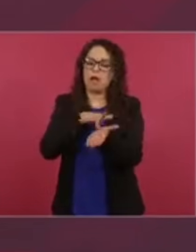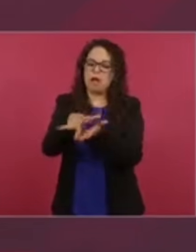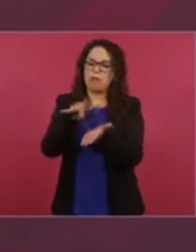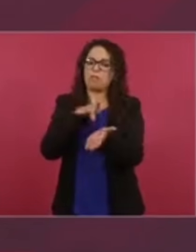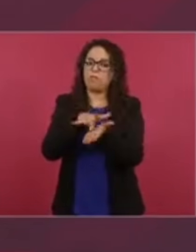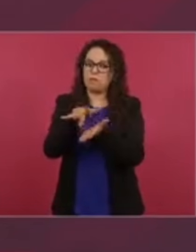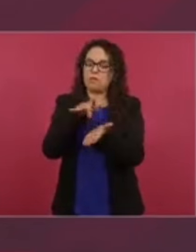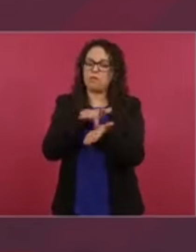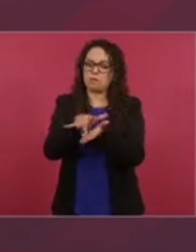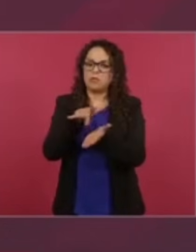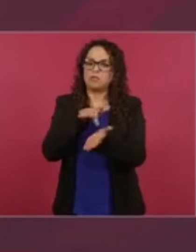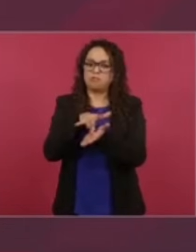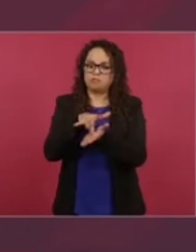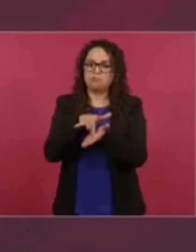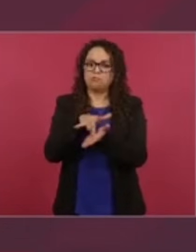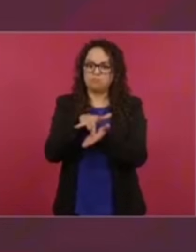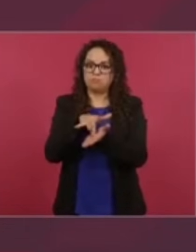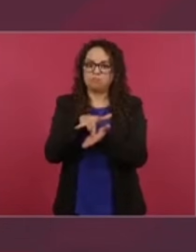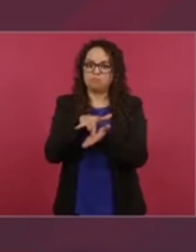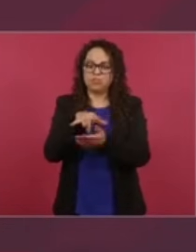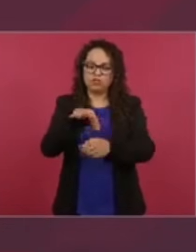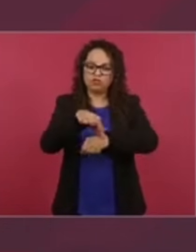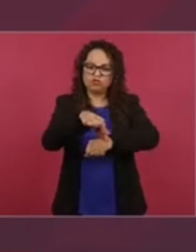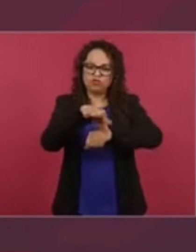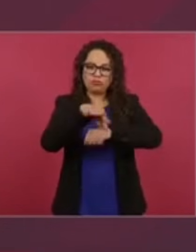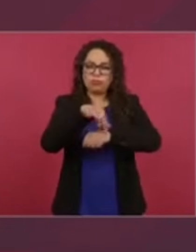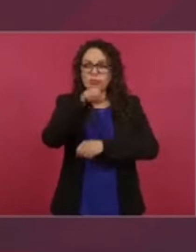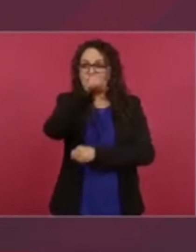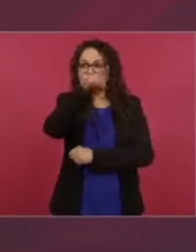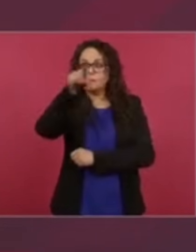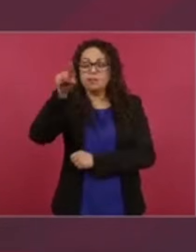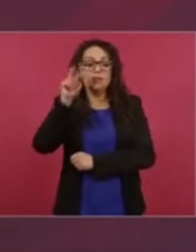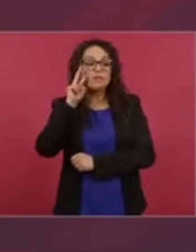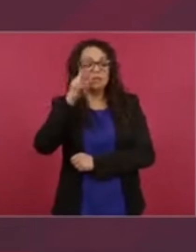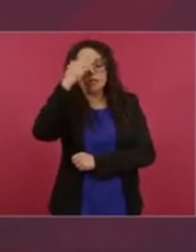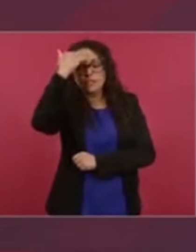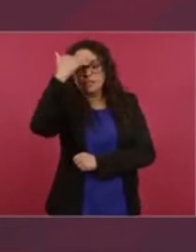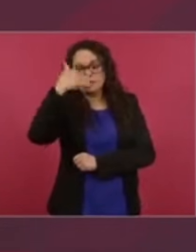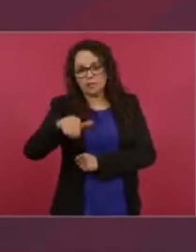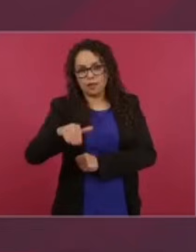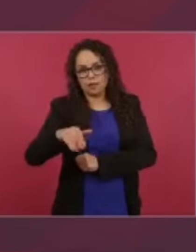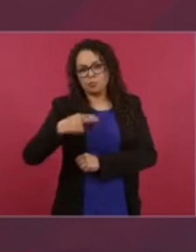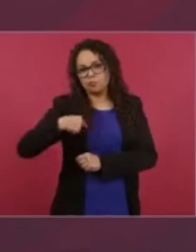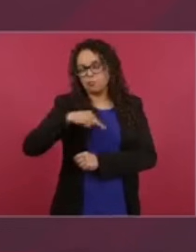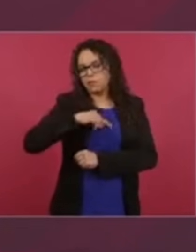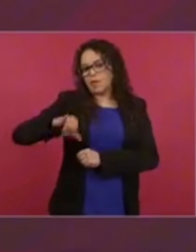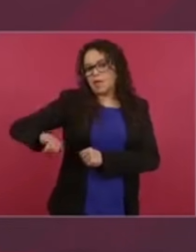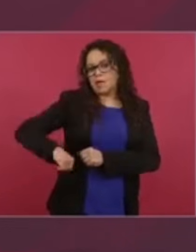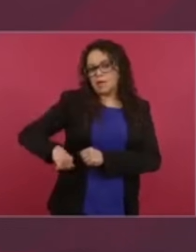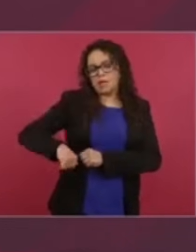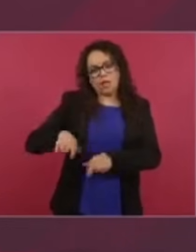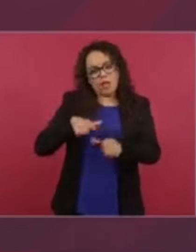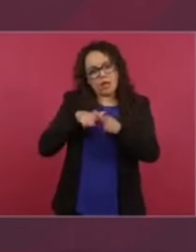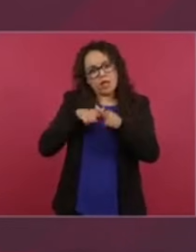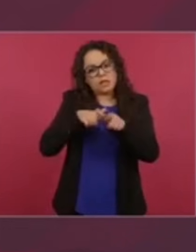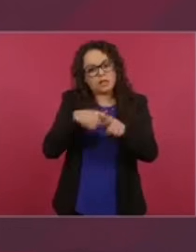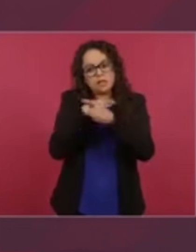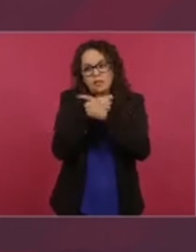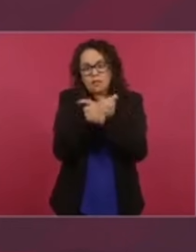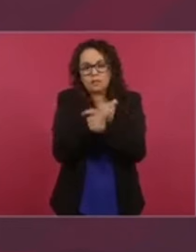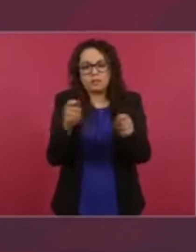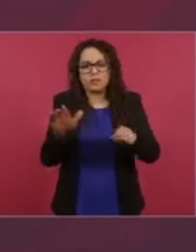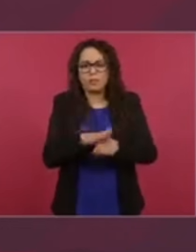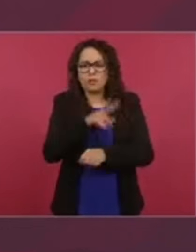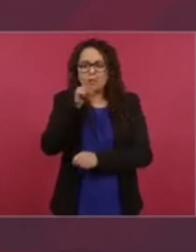bien y lo vamos a seguir diciendo desde luego es mucha la deuda que